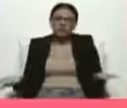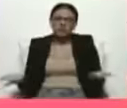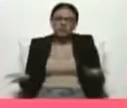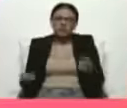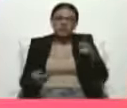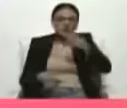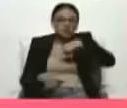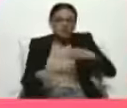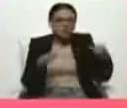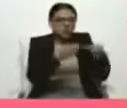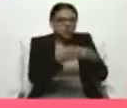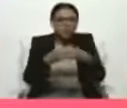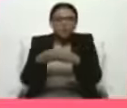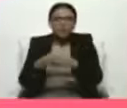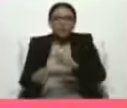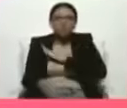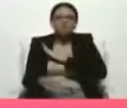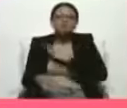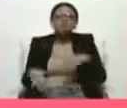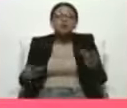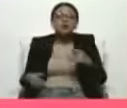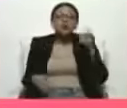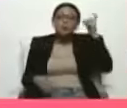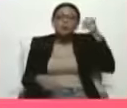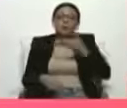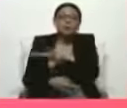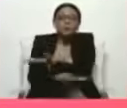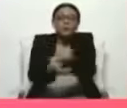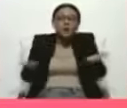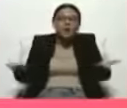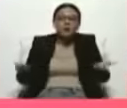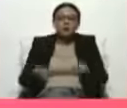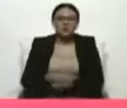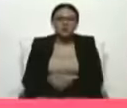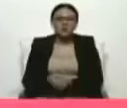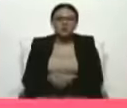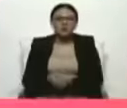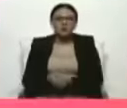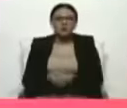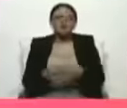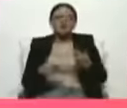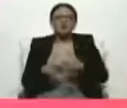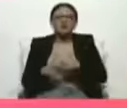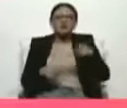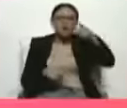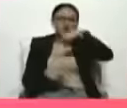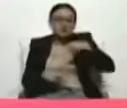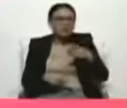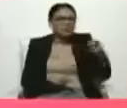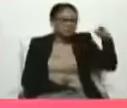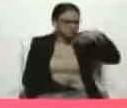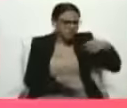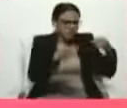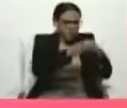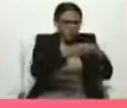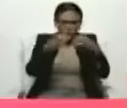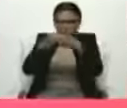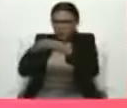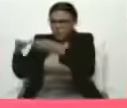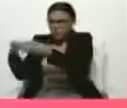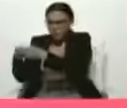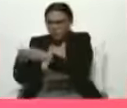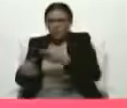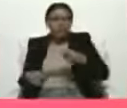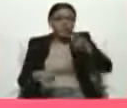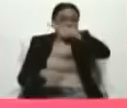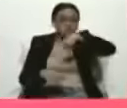soberanía. Tengo tres, al menos, y de eso, por esas tres vías me recuerdan que debo